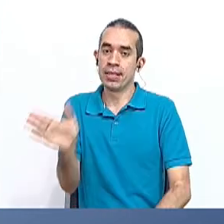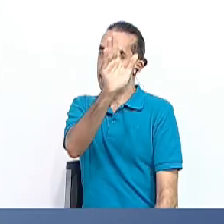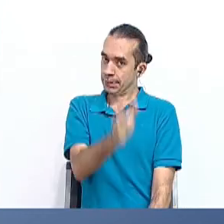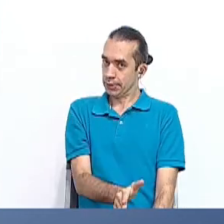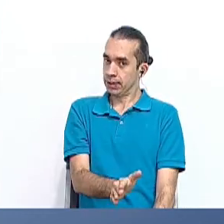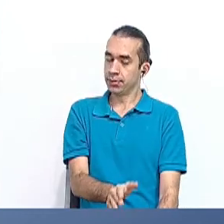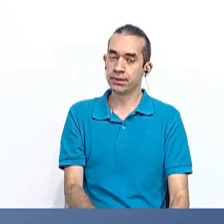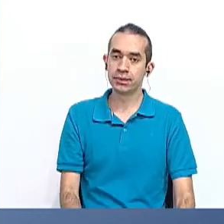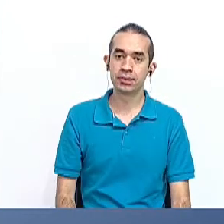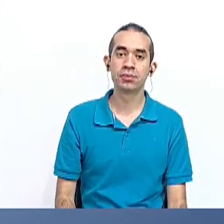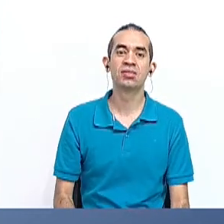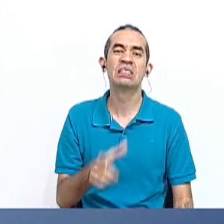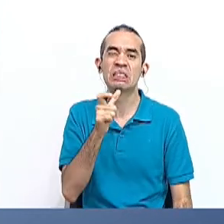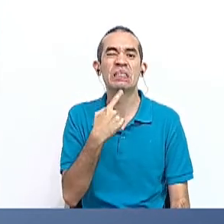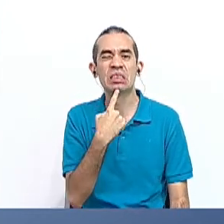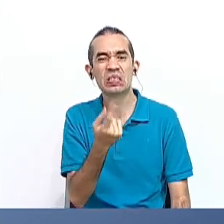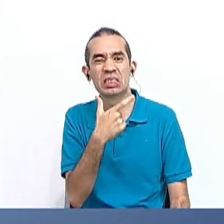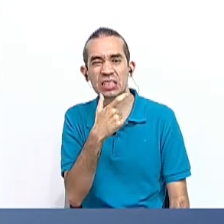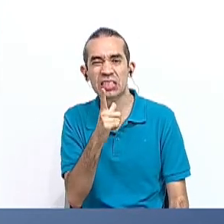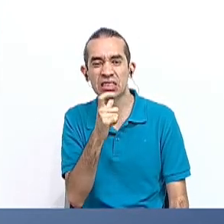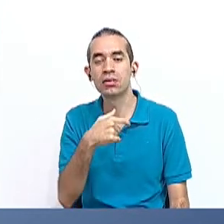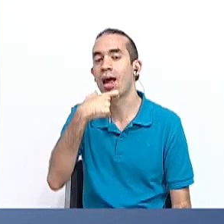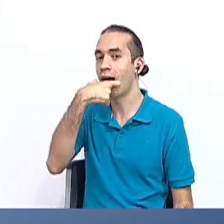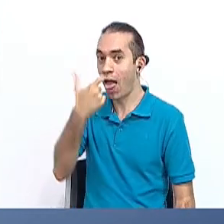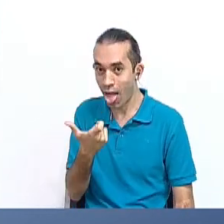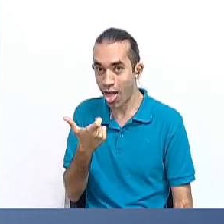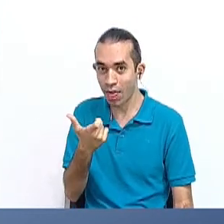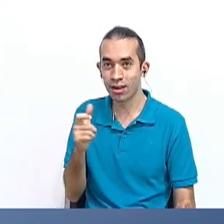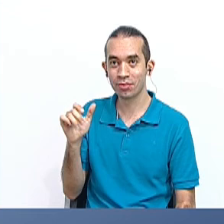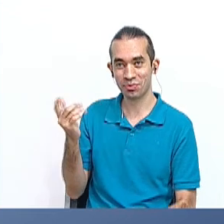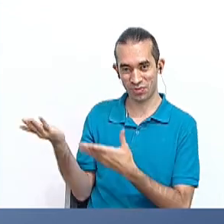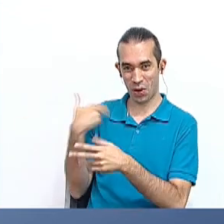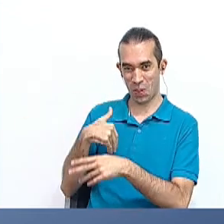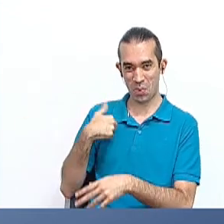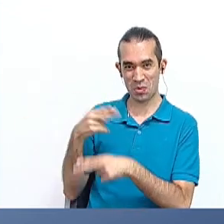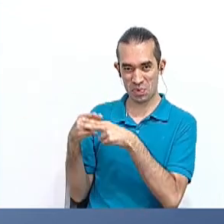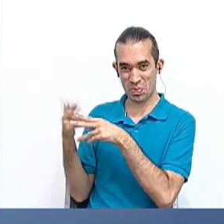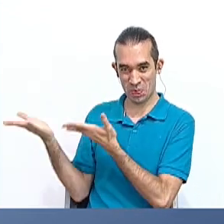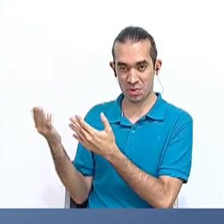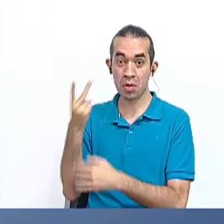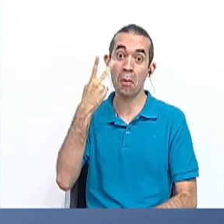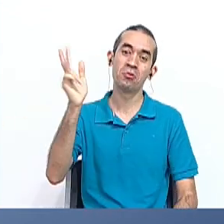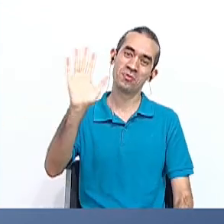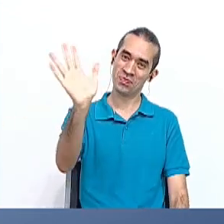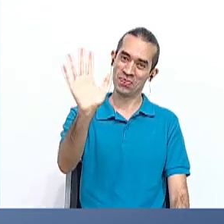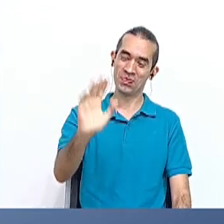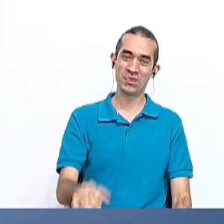curiosidad. Albert Einstein. Nos vemos en la próxima.